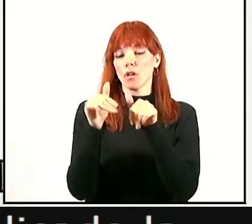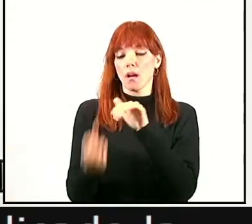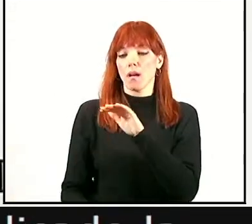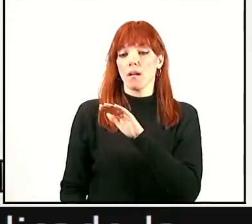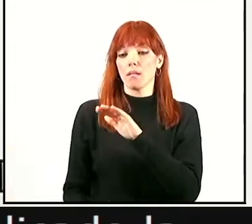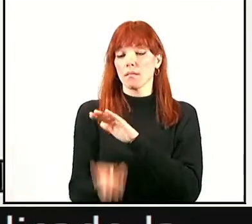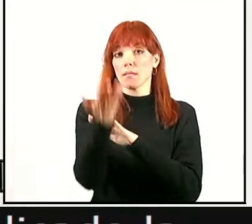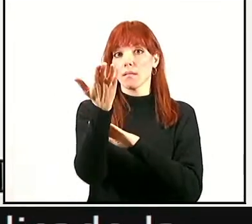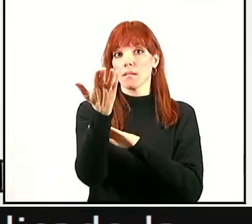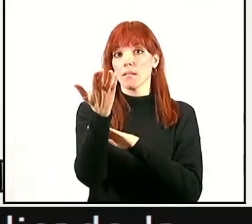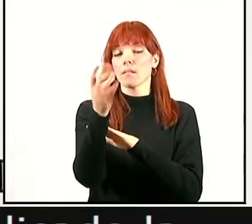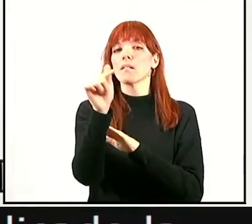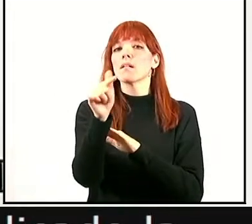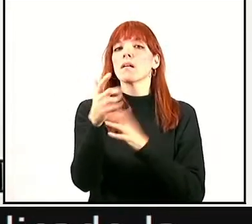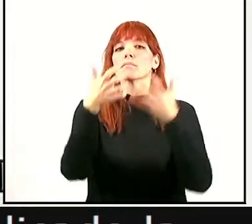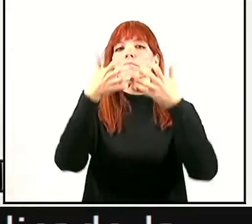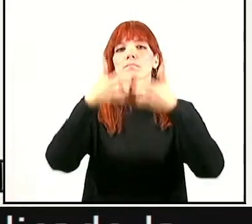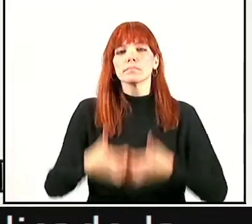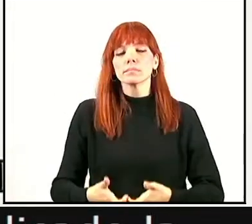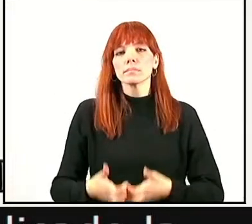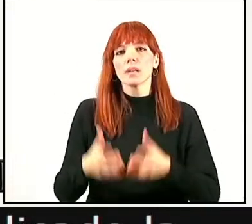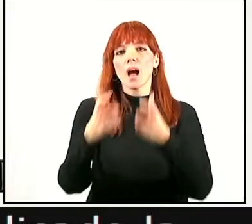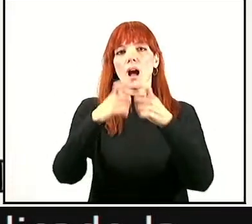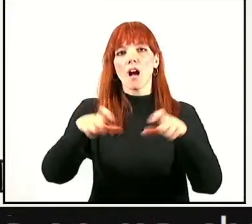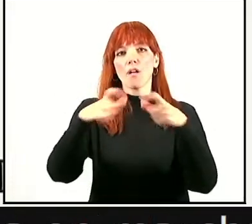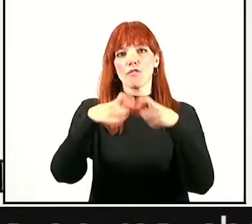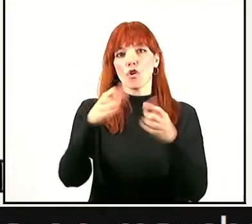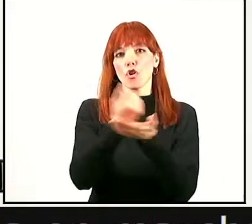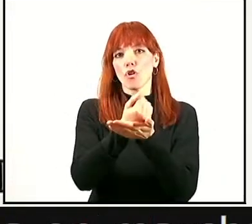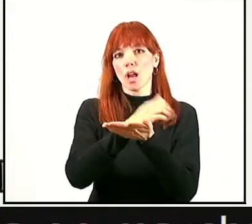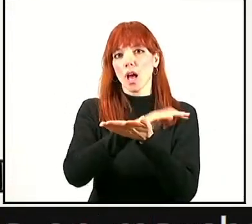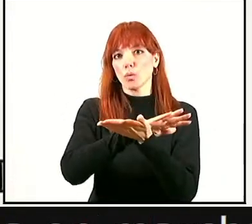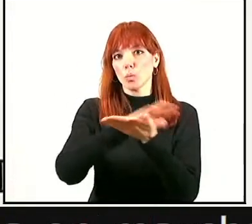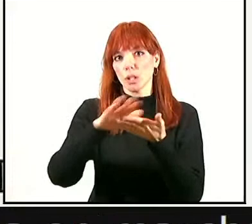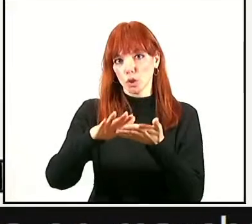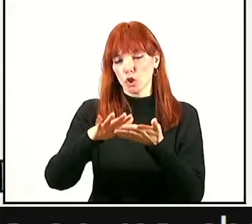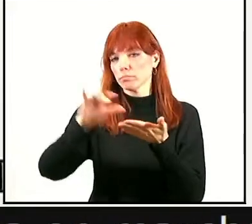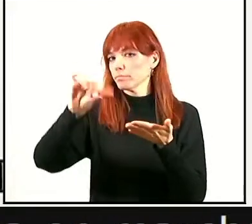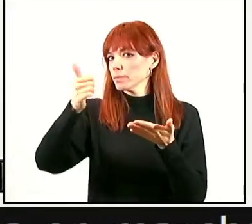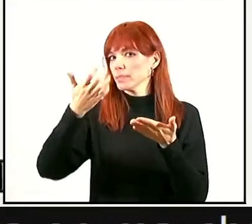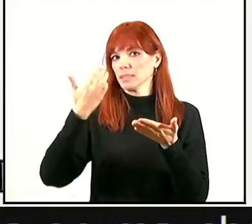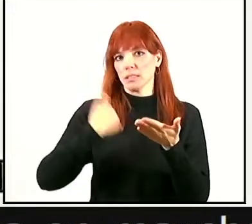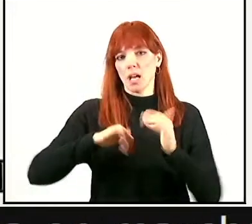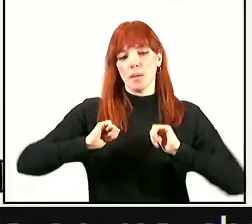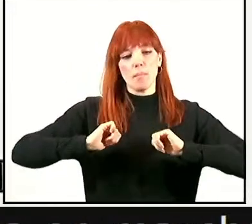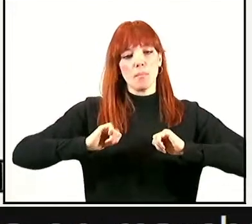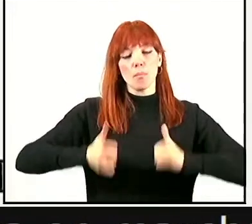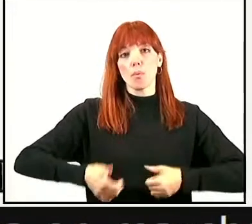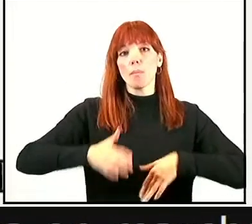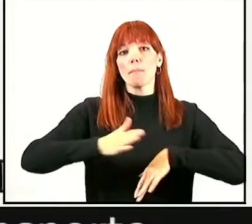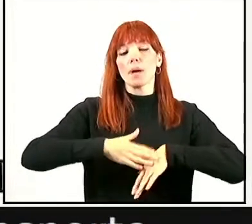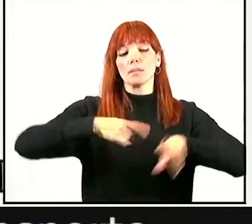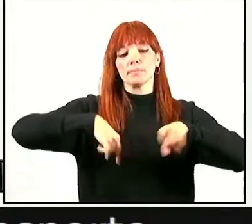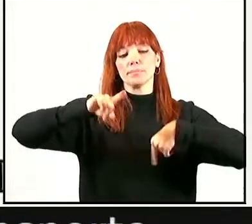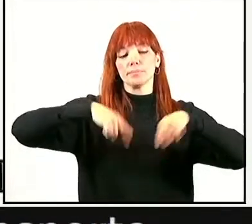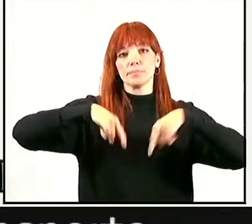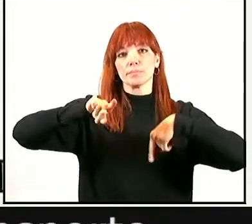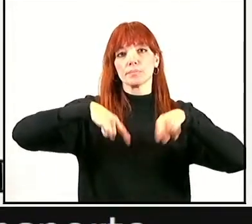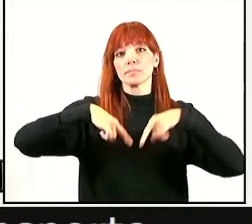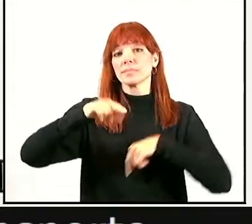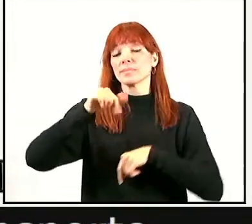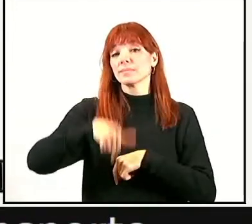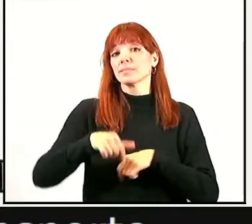aprueba la puesta en marcha del abono gratuito para los usuarios del transporte público regular de viajeros